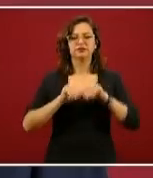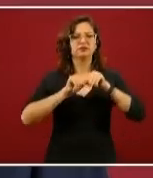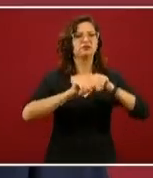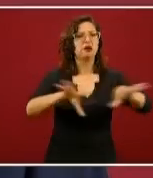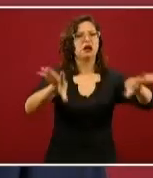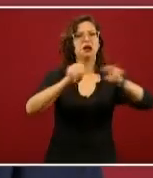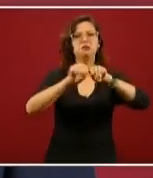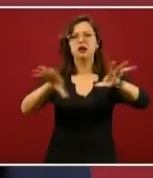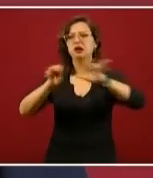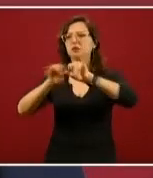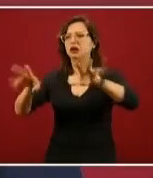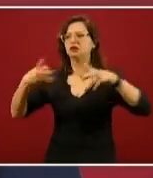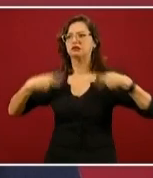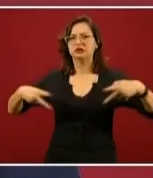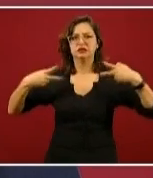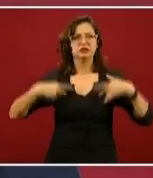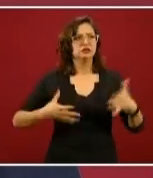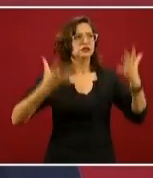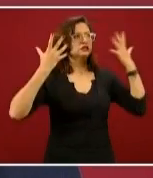para atemorizar,